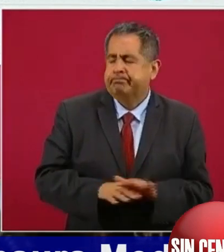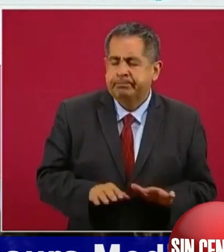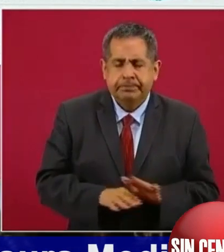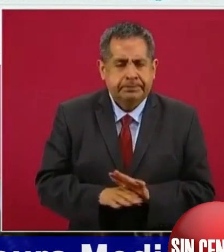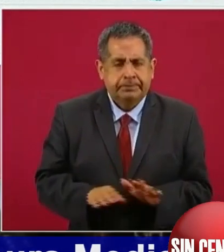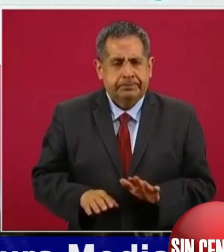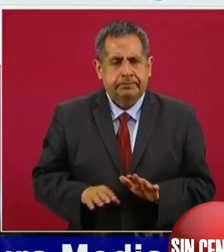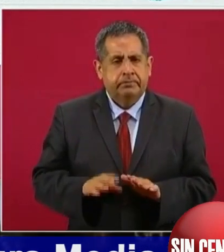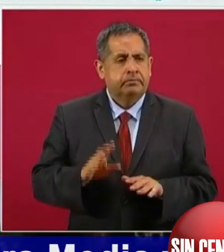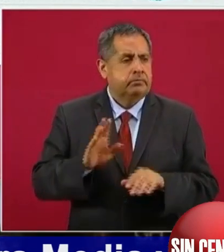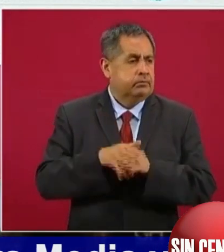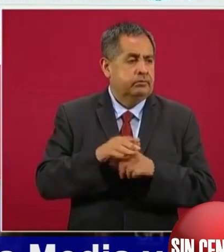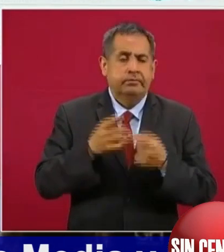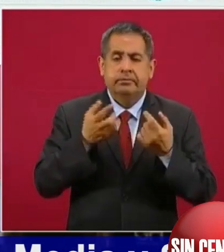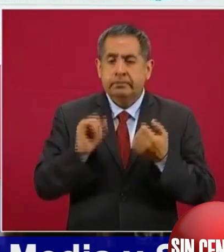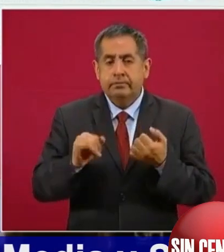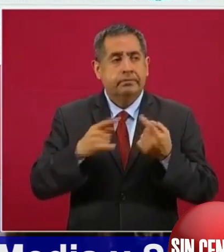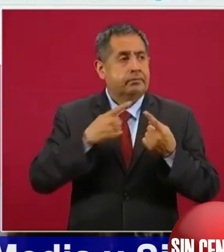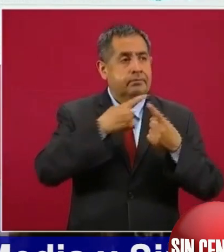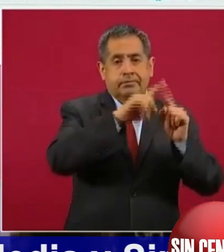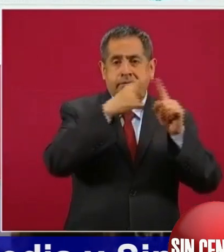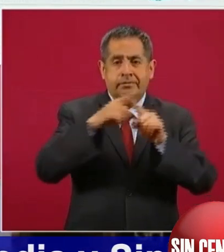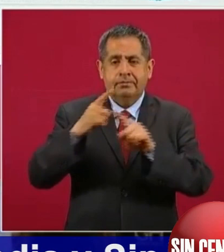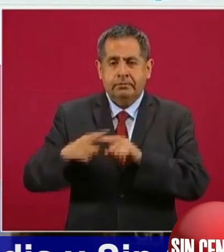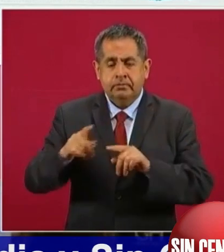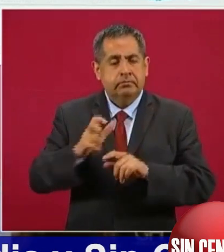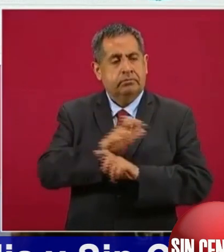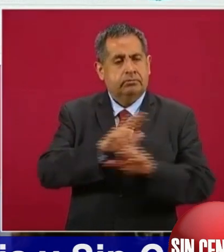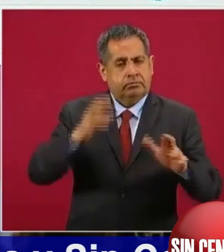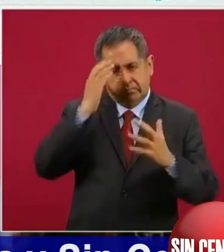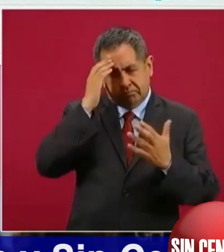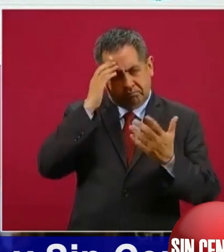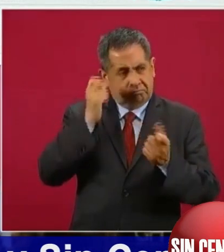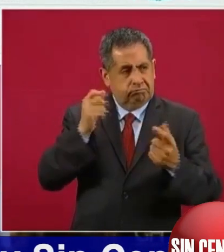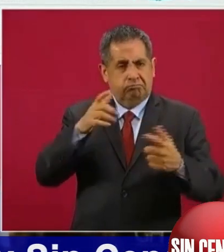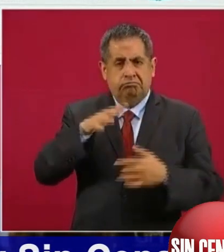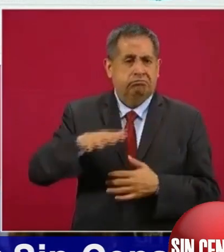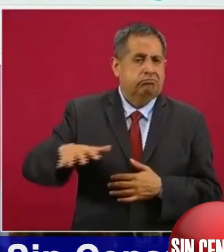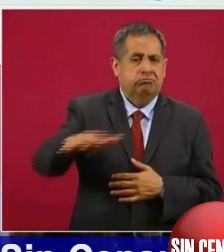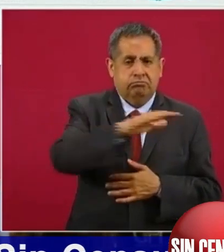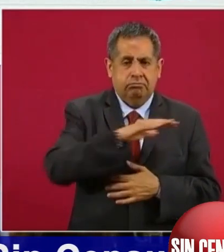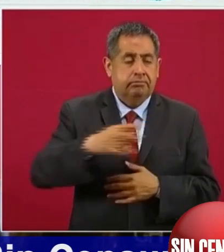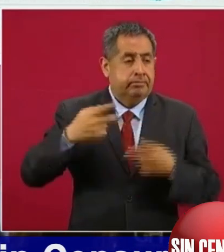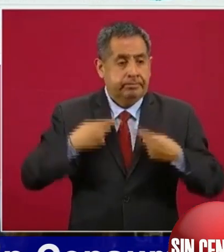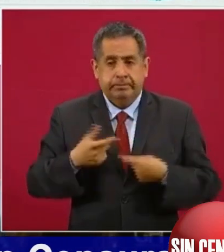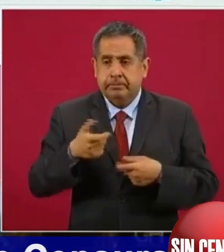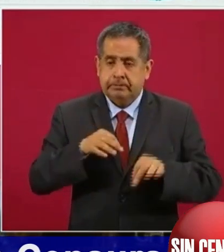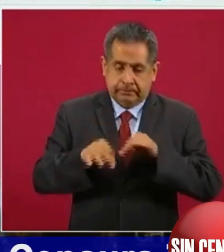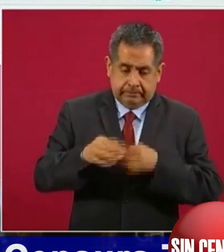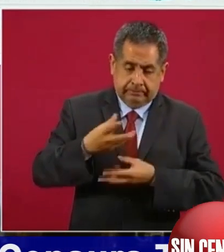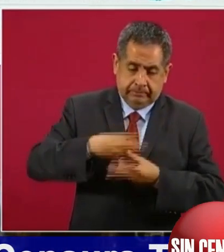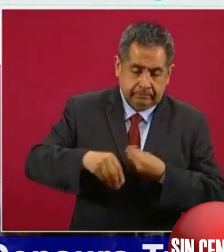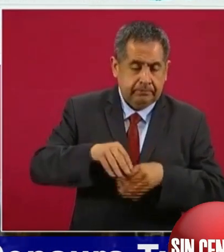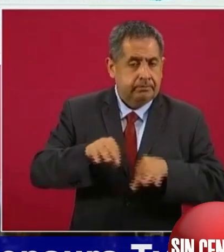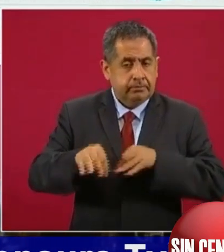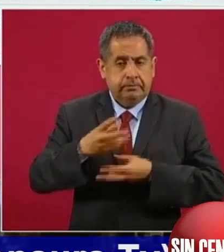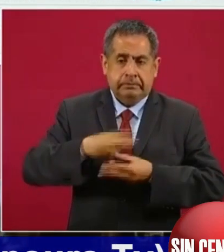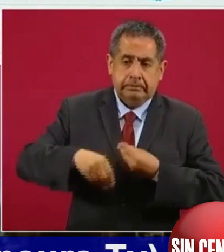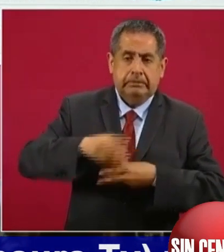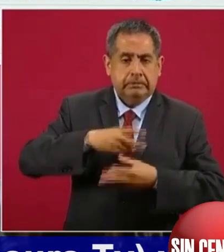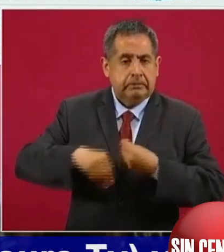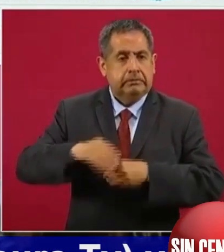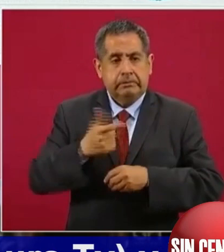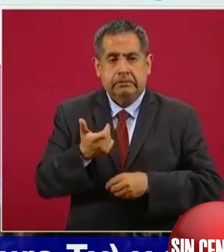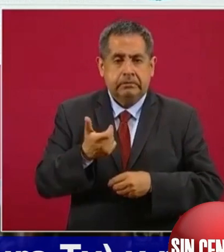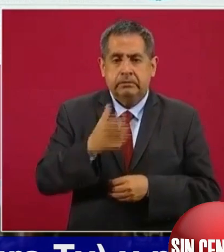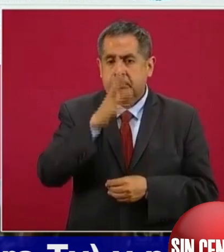la complejidad social y económica, el reconocimiento de que la mitad de las personas viven al día y no se